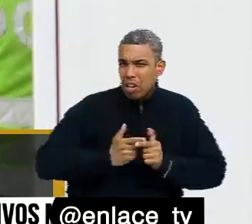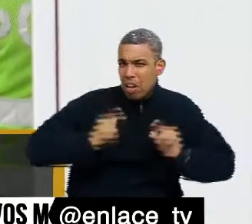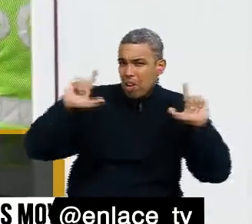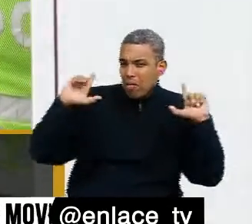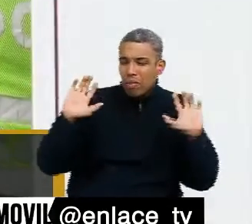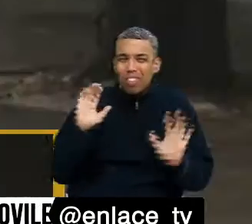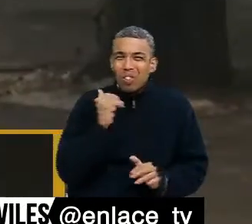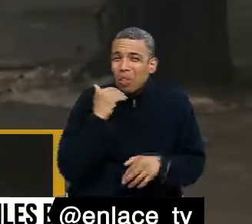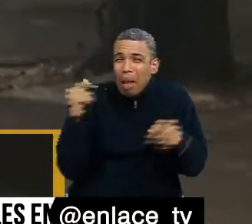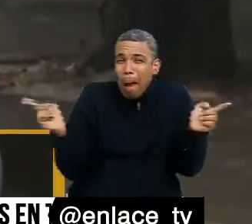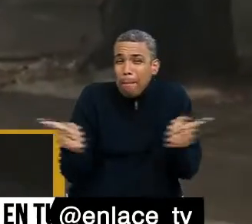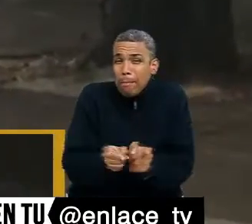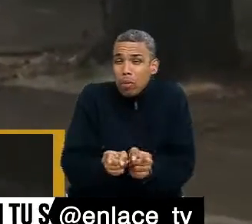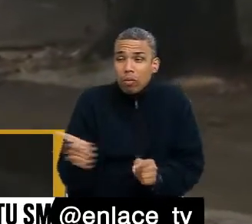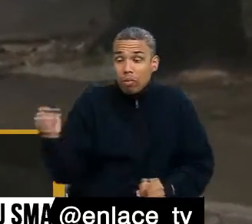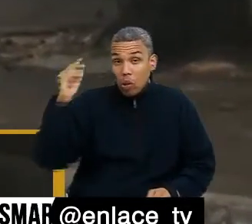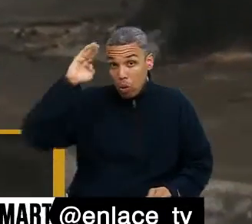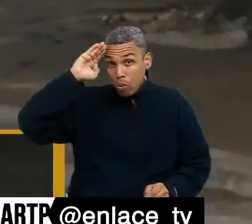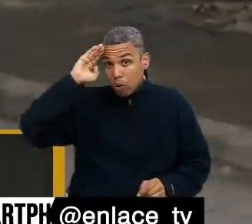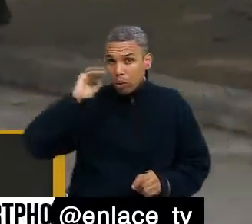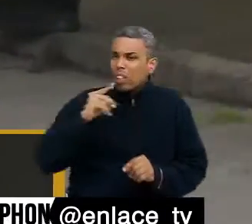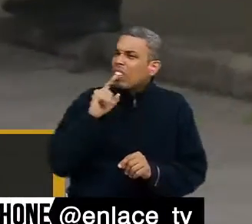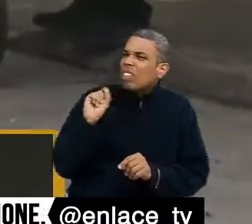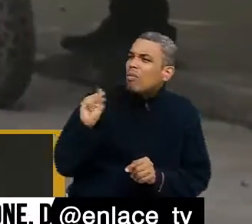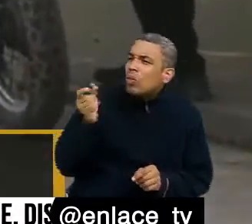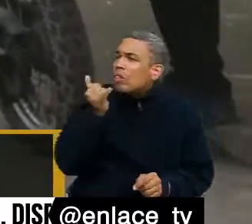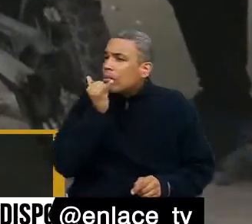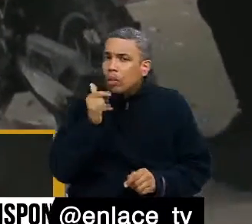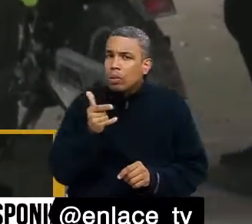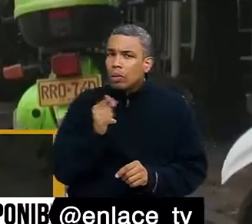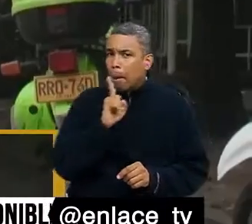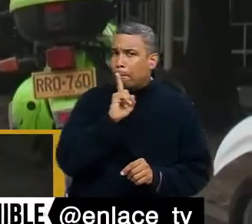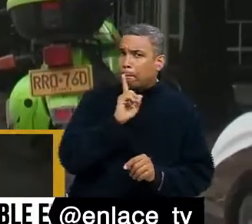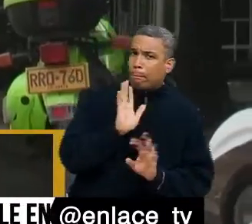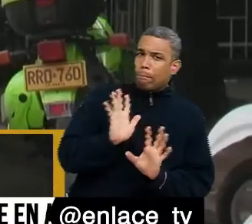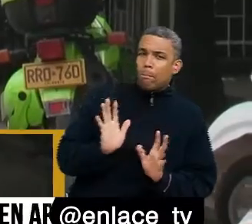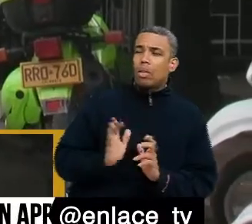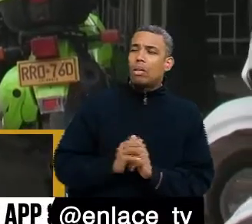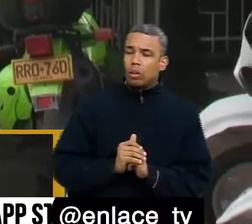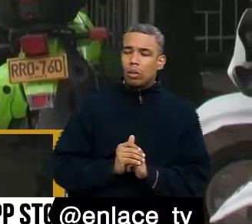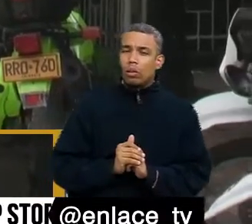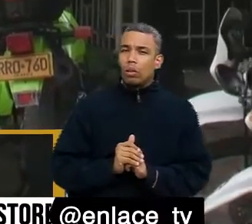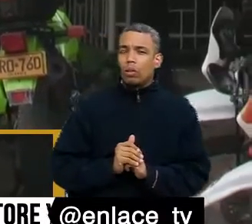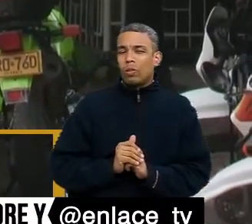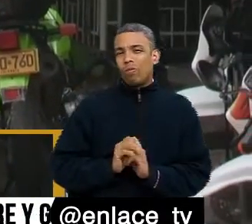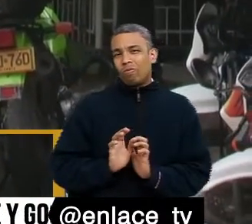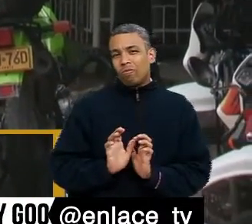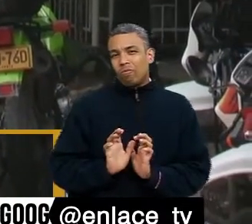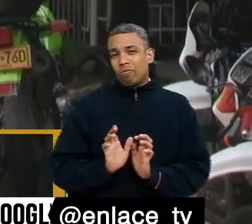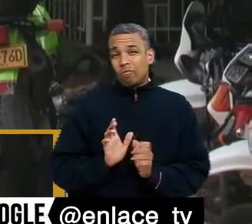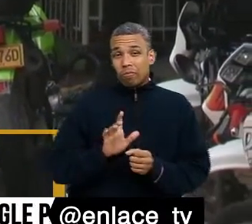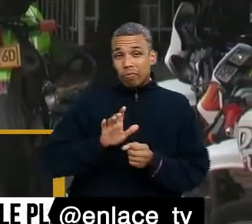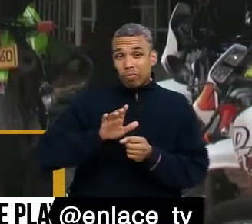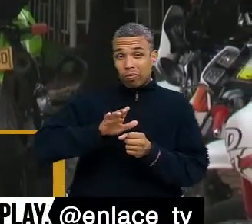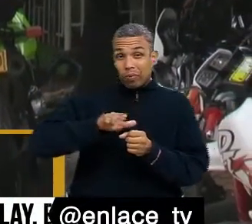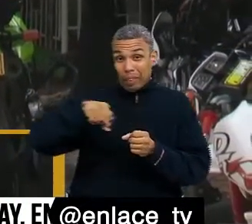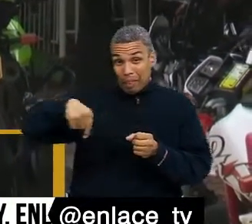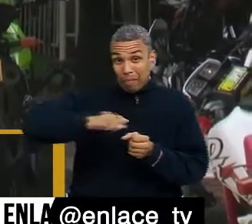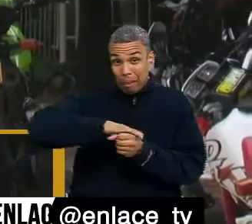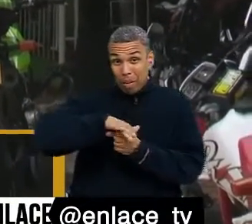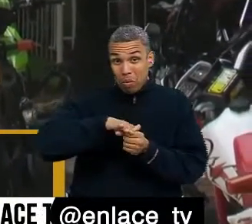ahora una versión oficial de lo que ha ocurrido en este sector del barrio La Paz, al norte de Barranca Bermeja. Pues La Paz se ha